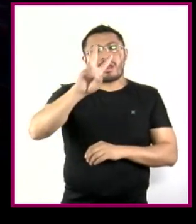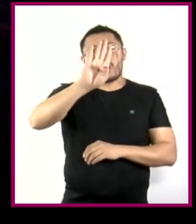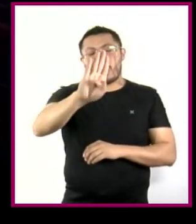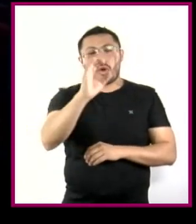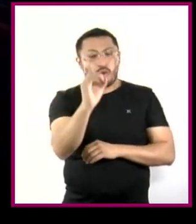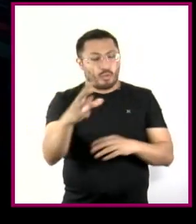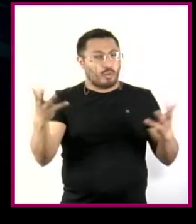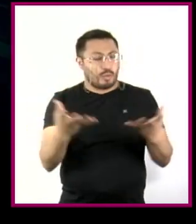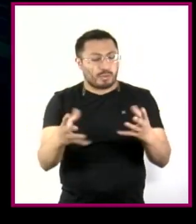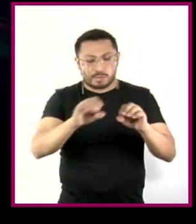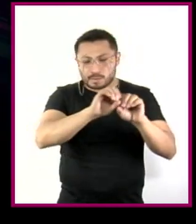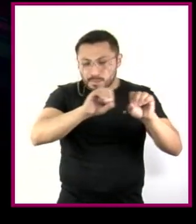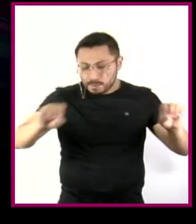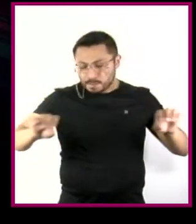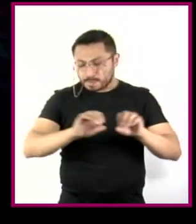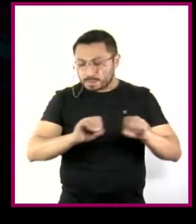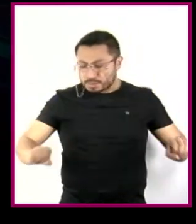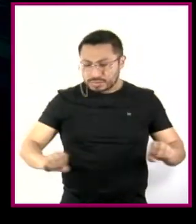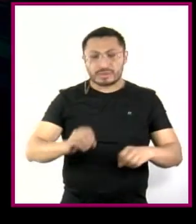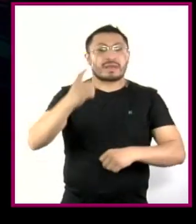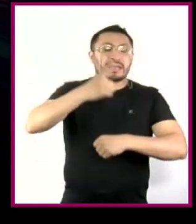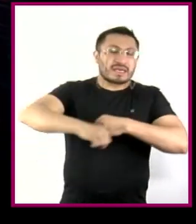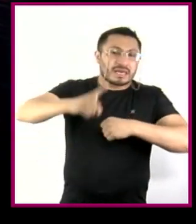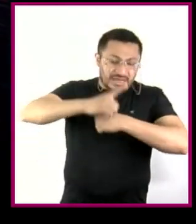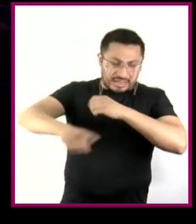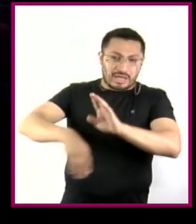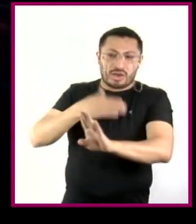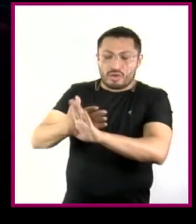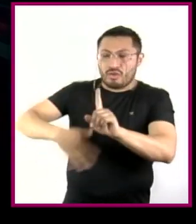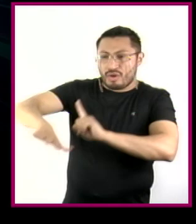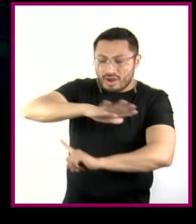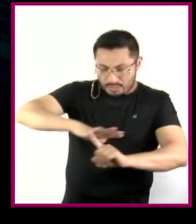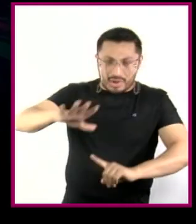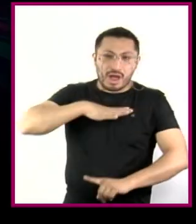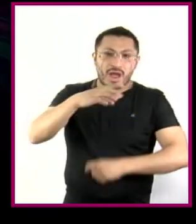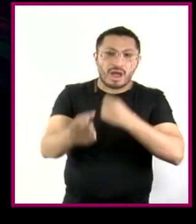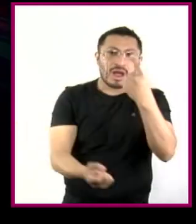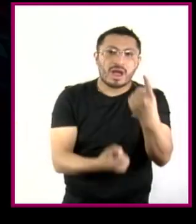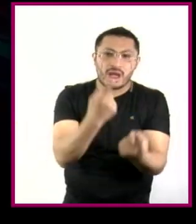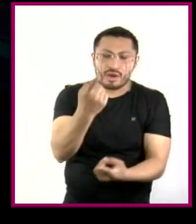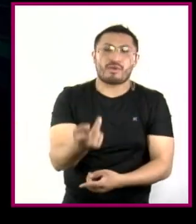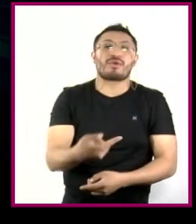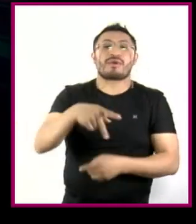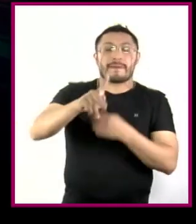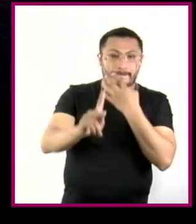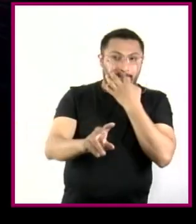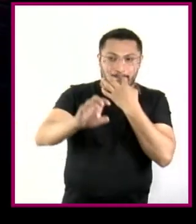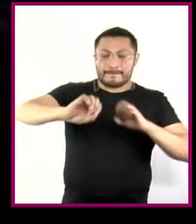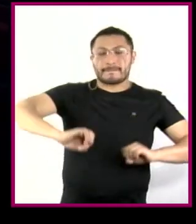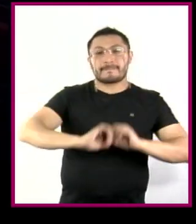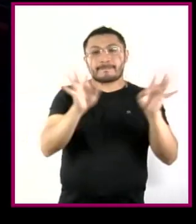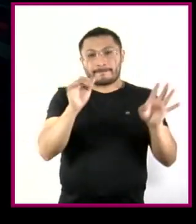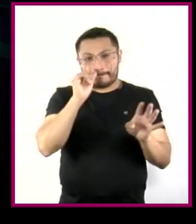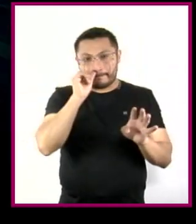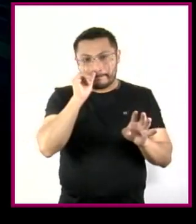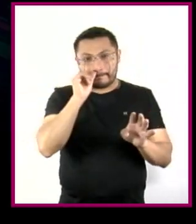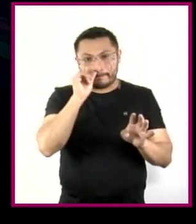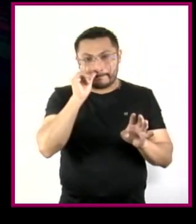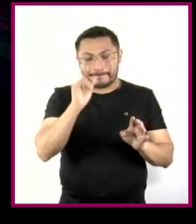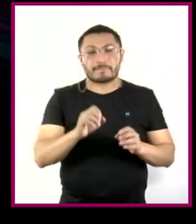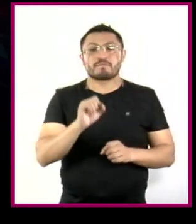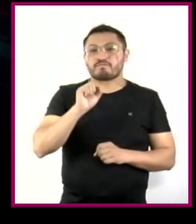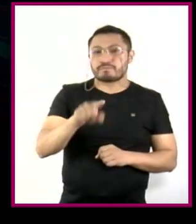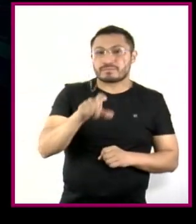cuáles son los problemas que podría haber en el medio ambiente, ¿ves? Y, pues claro, también lo que